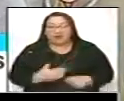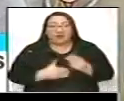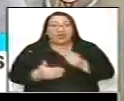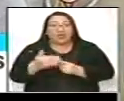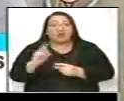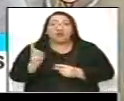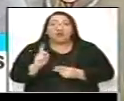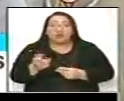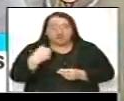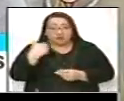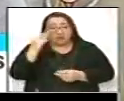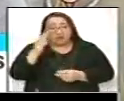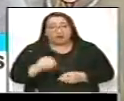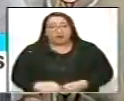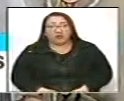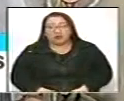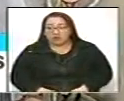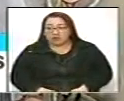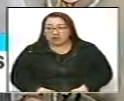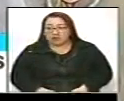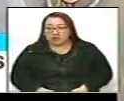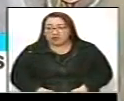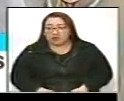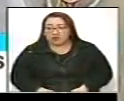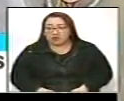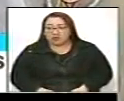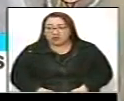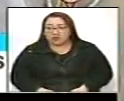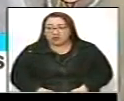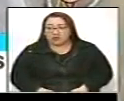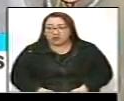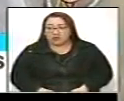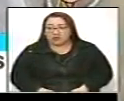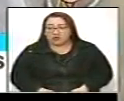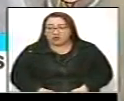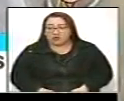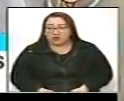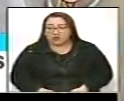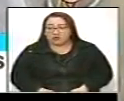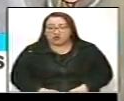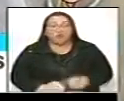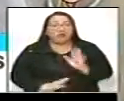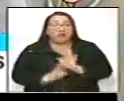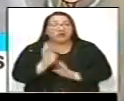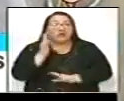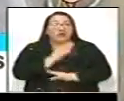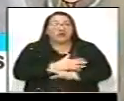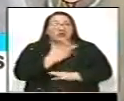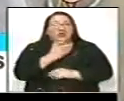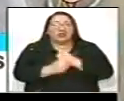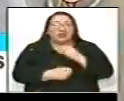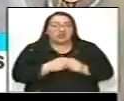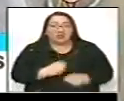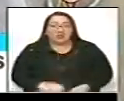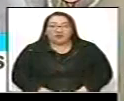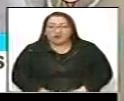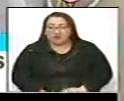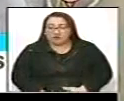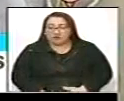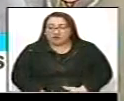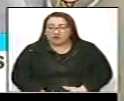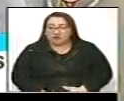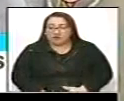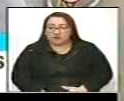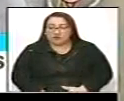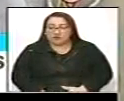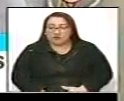no? Es decir, superando todo aquello que un texto de hace 30 años, que fue todo un